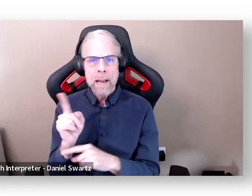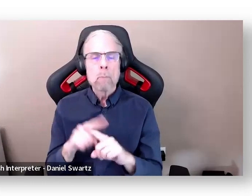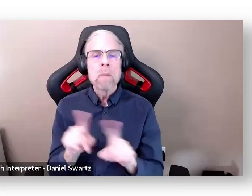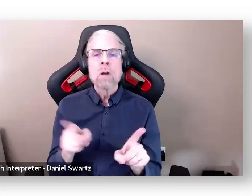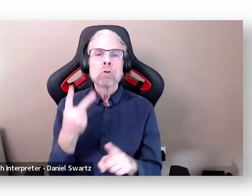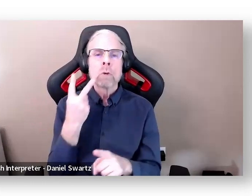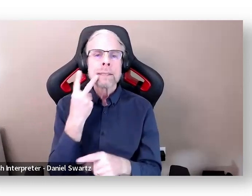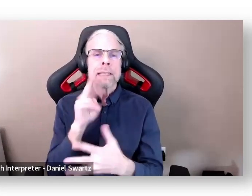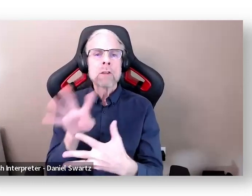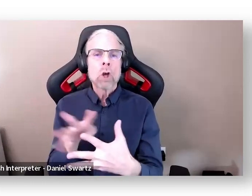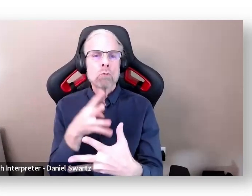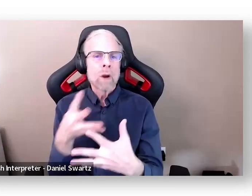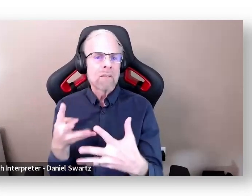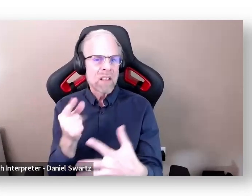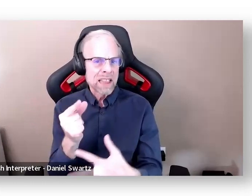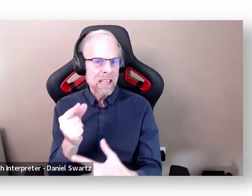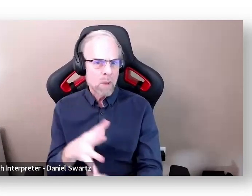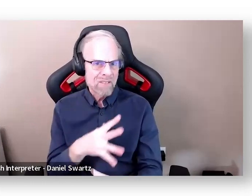unos minutos.